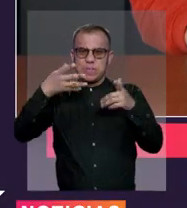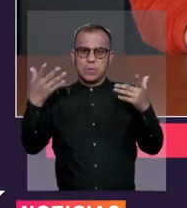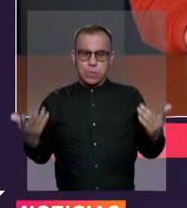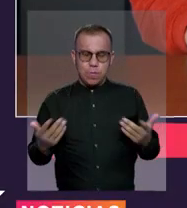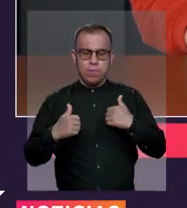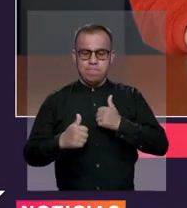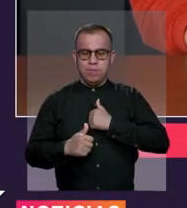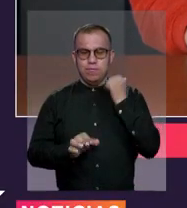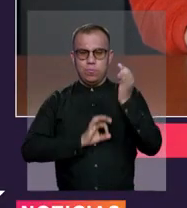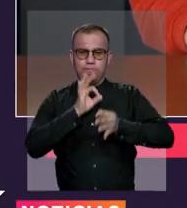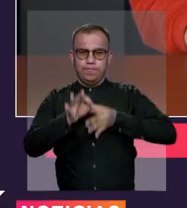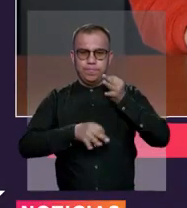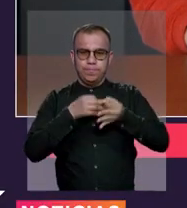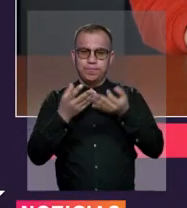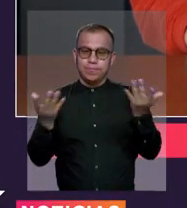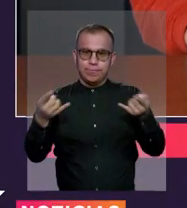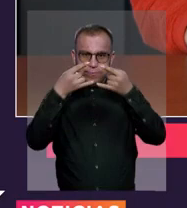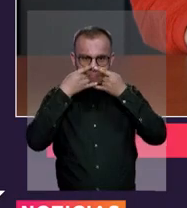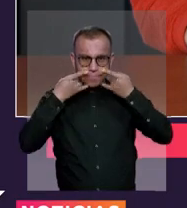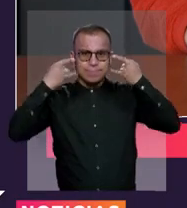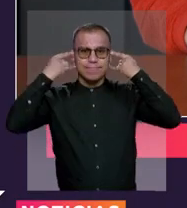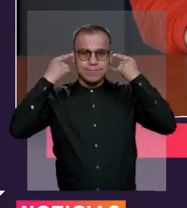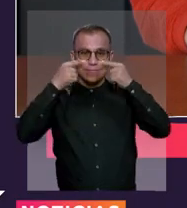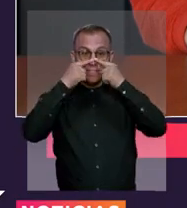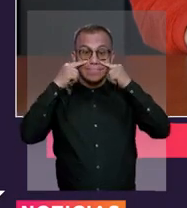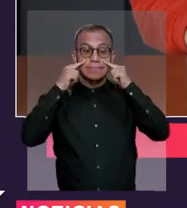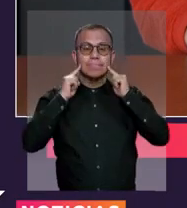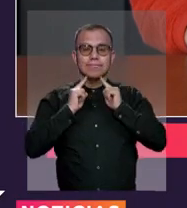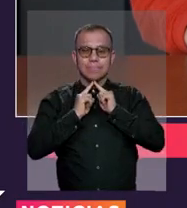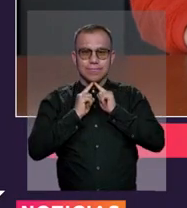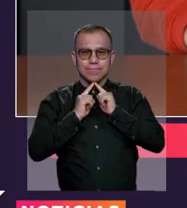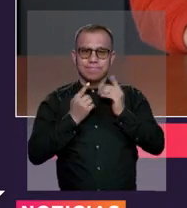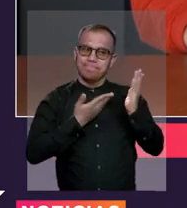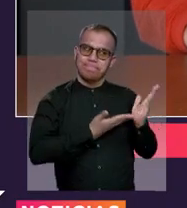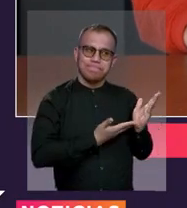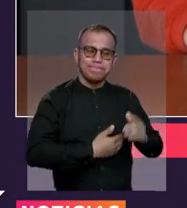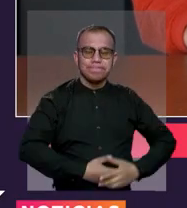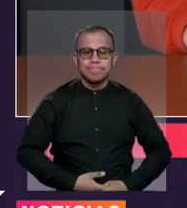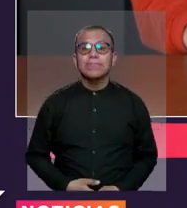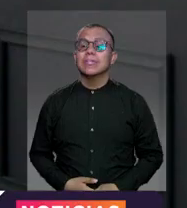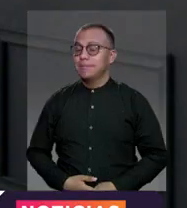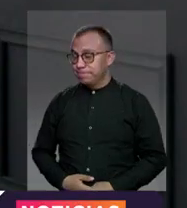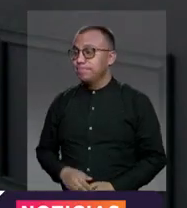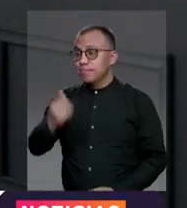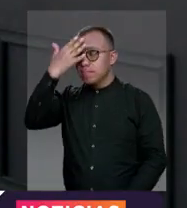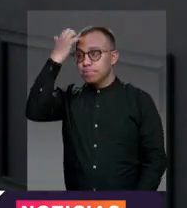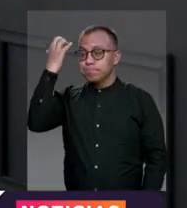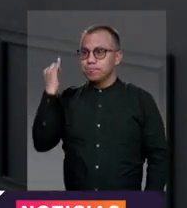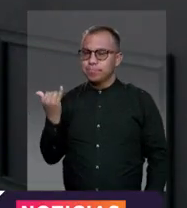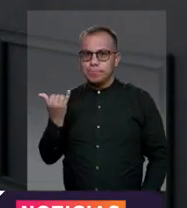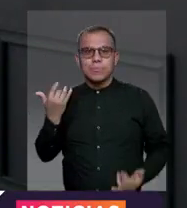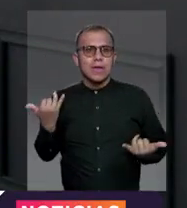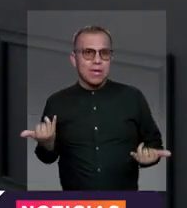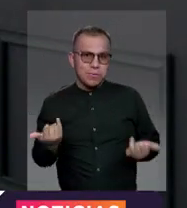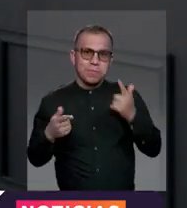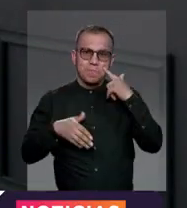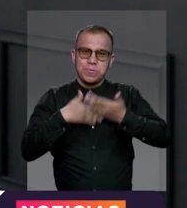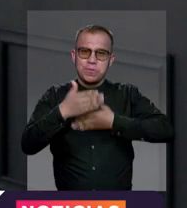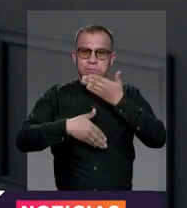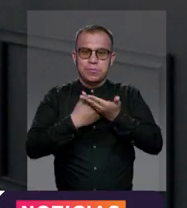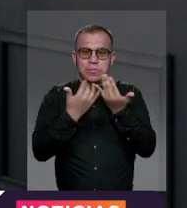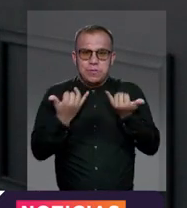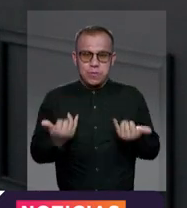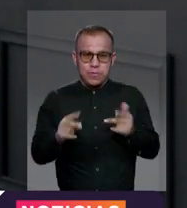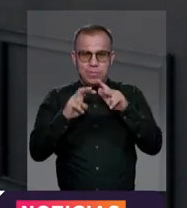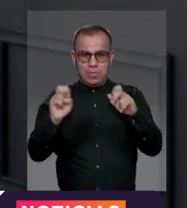el autocuidado, usando tapabocas de nariz a mentón. Lina. Así es, Yajaira, y el lavado de manos frecuente. A propósito de las medidas frente a